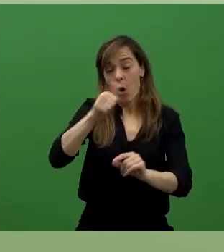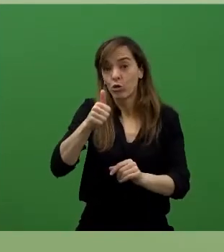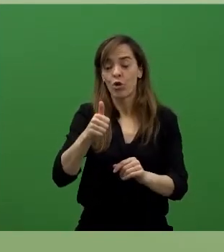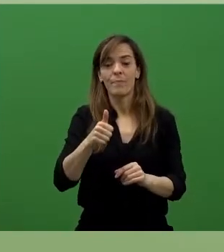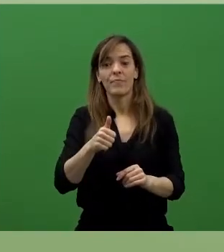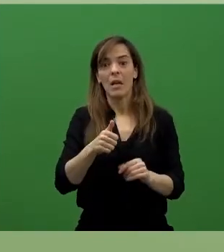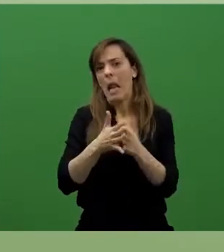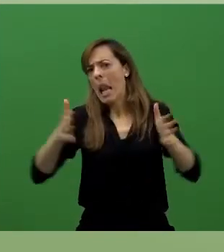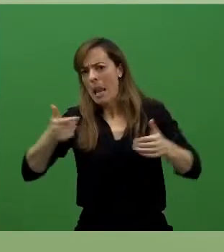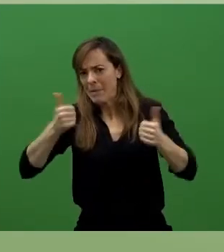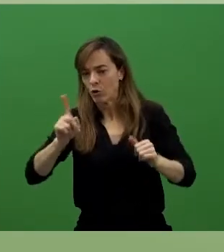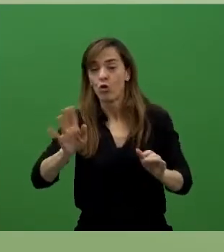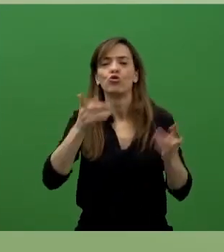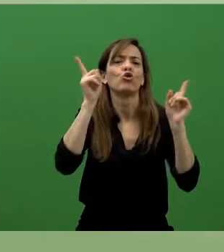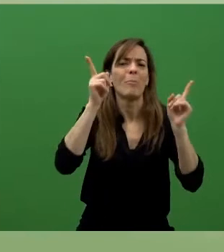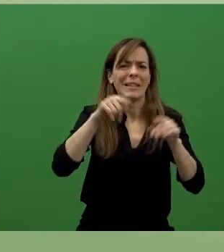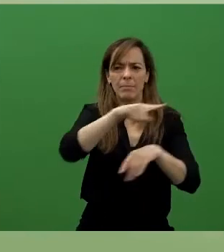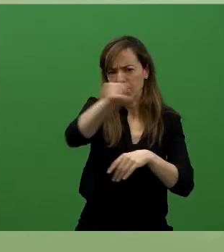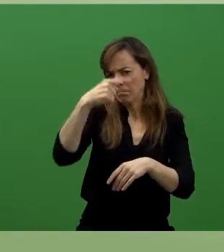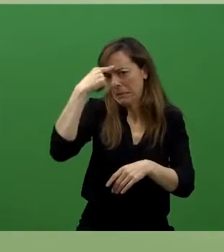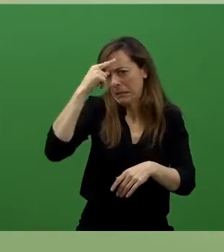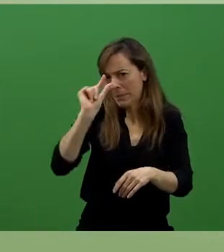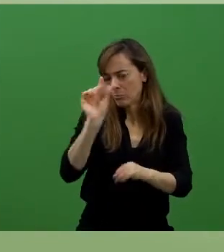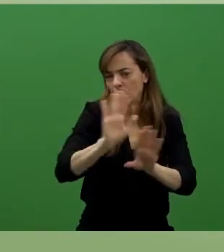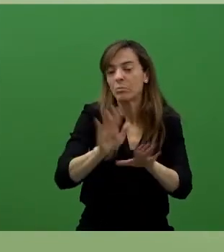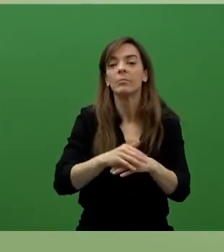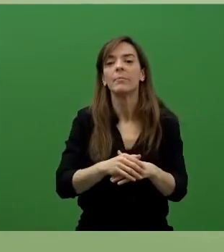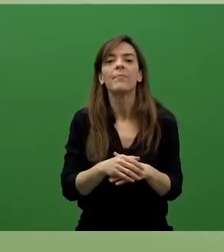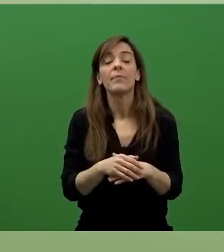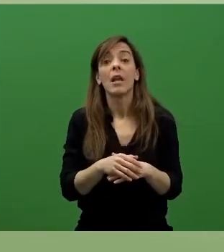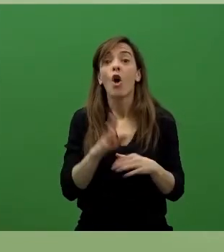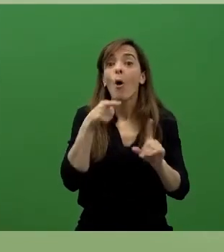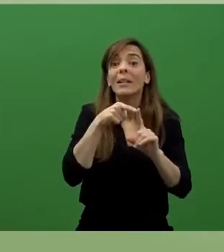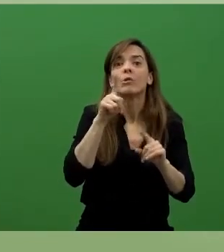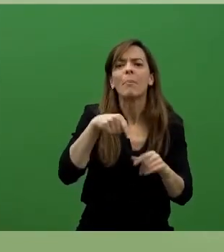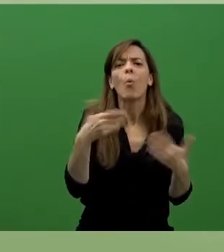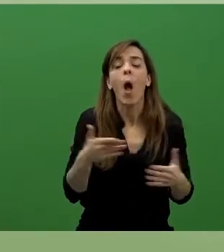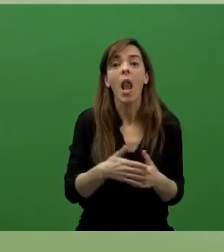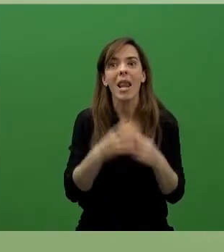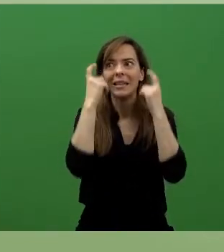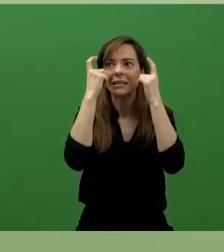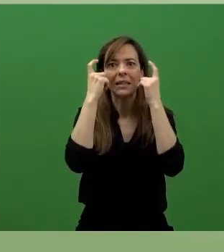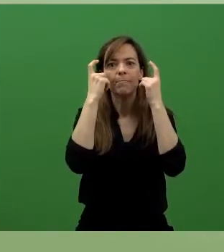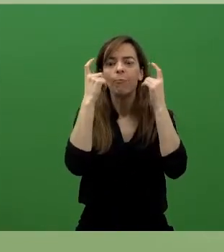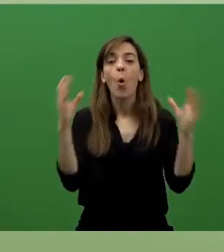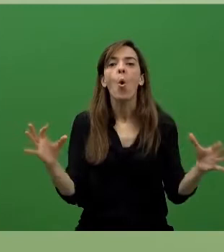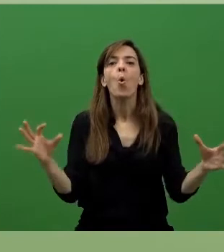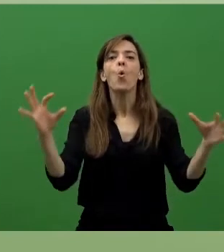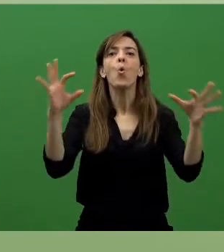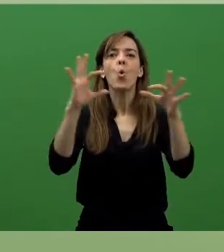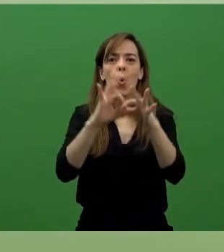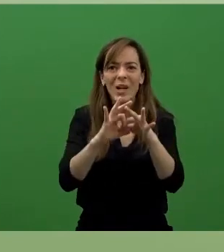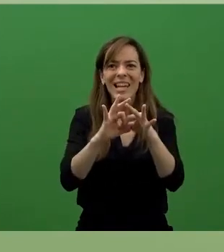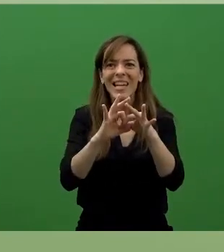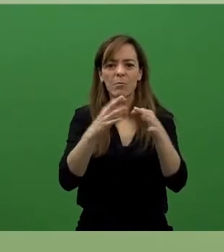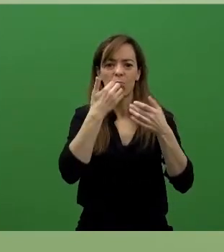de ello, pero solo para que lo tengáis presente, es intentar unir, intentar integrar un montón